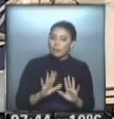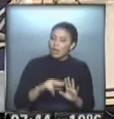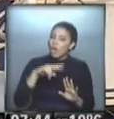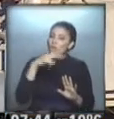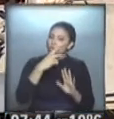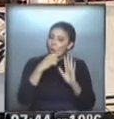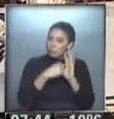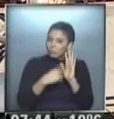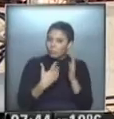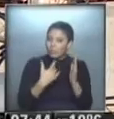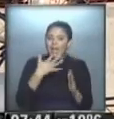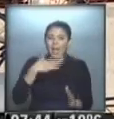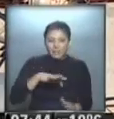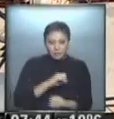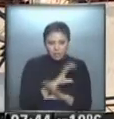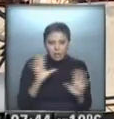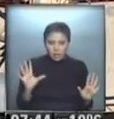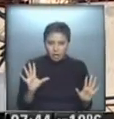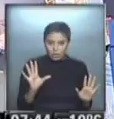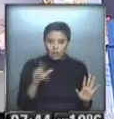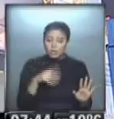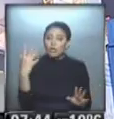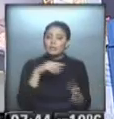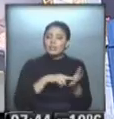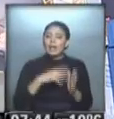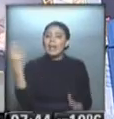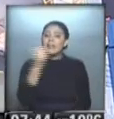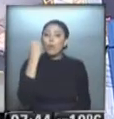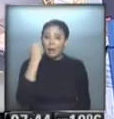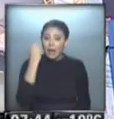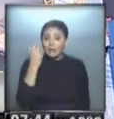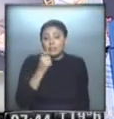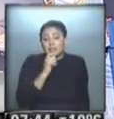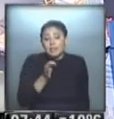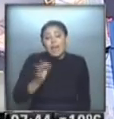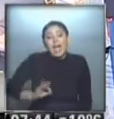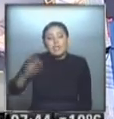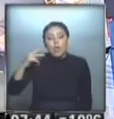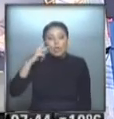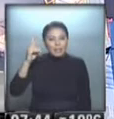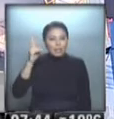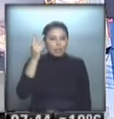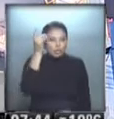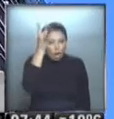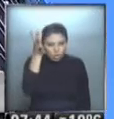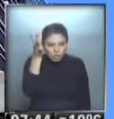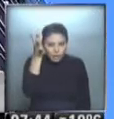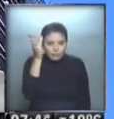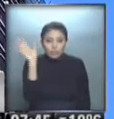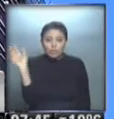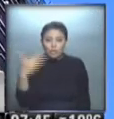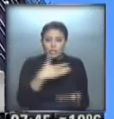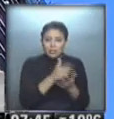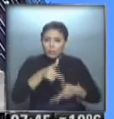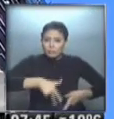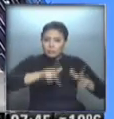en el resultado que significa una recuperación importante sobre todo teniendo en cuenta que en el año 2012 el sector había tenido una